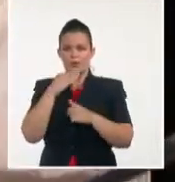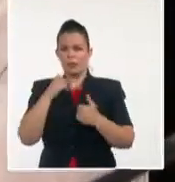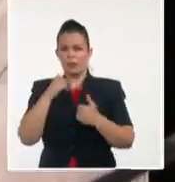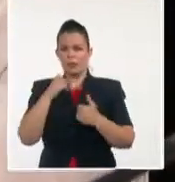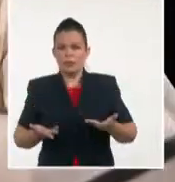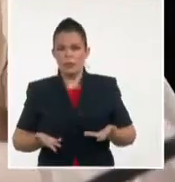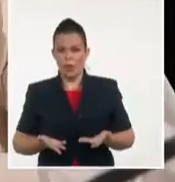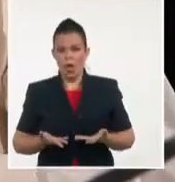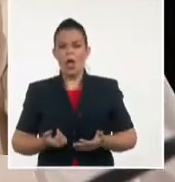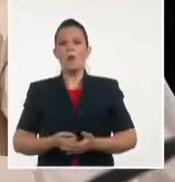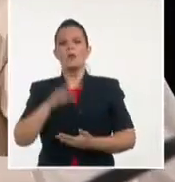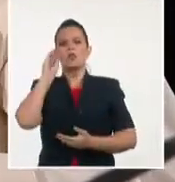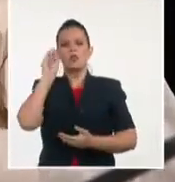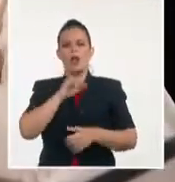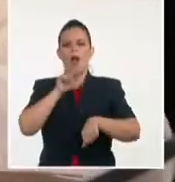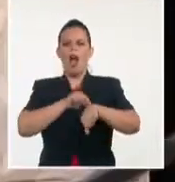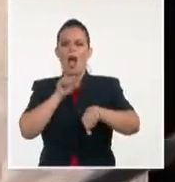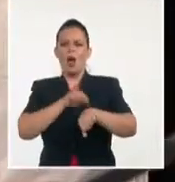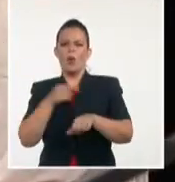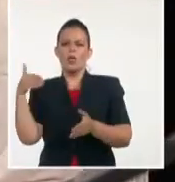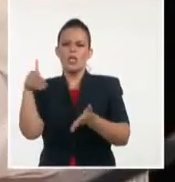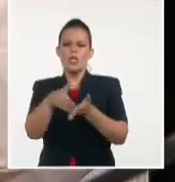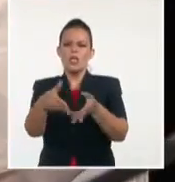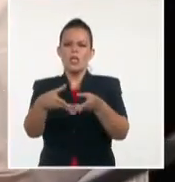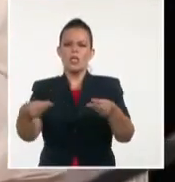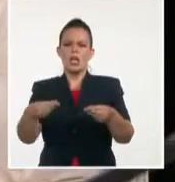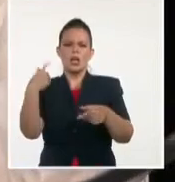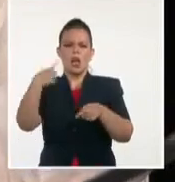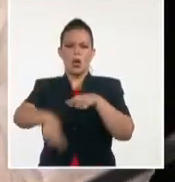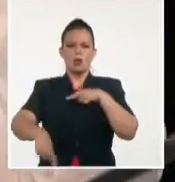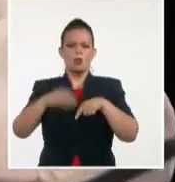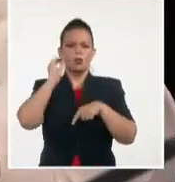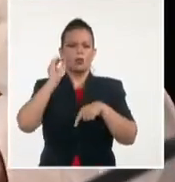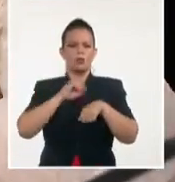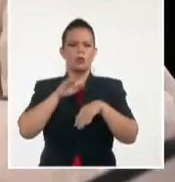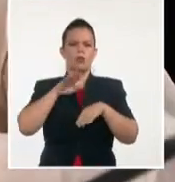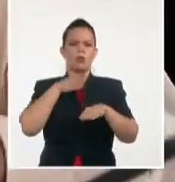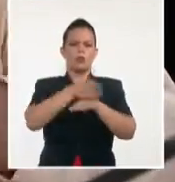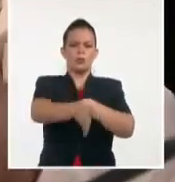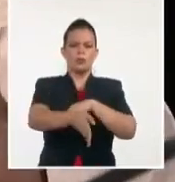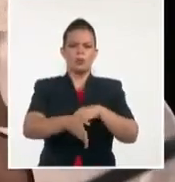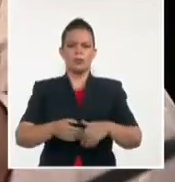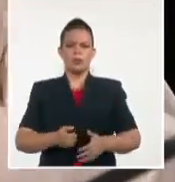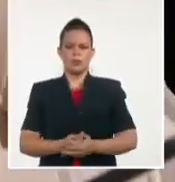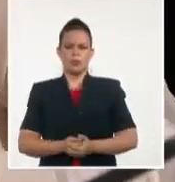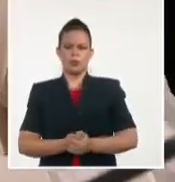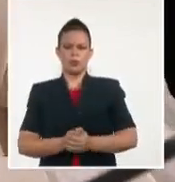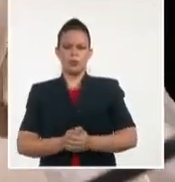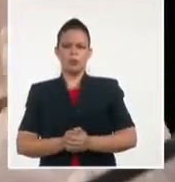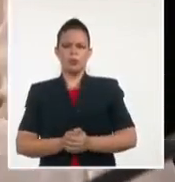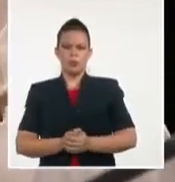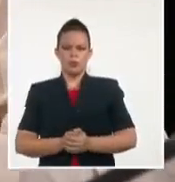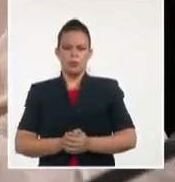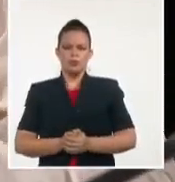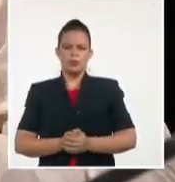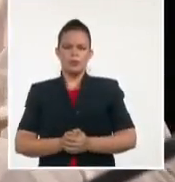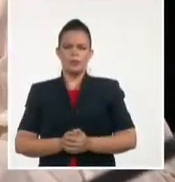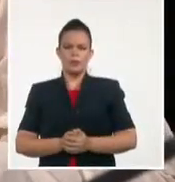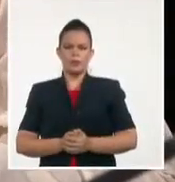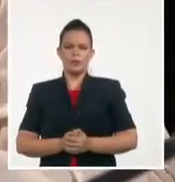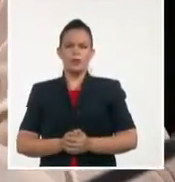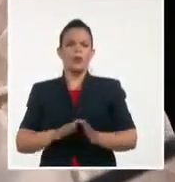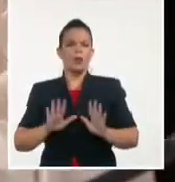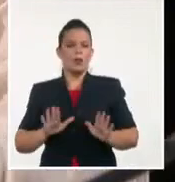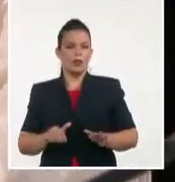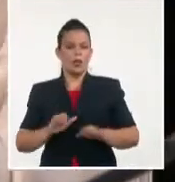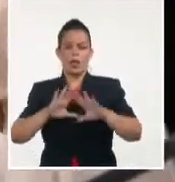Igual a la Zapata también, y el radar de Camagüey también, que es un radar muy potente y que ha estado también el radar de Casablanca para la salida. En fin, todos